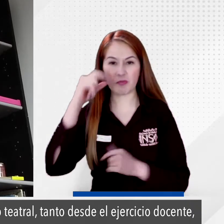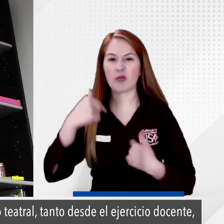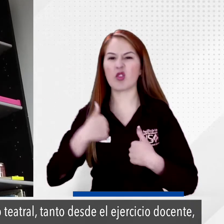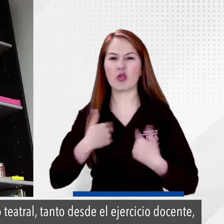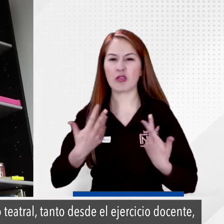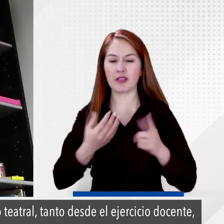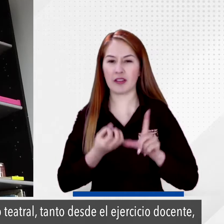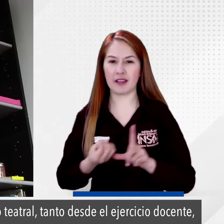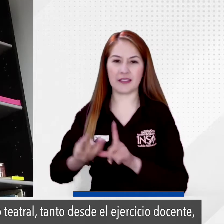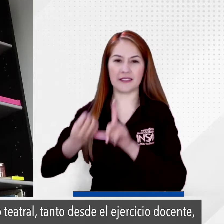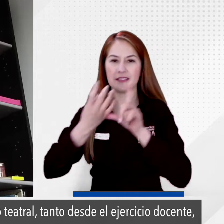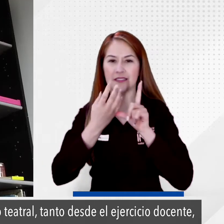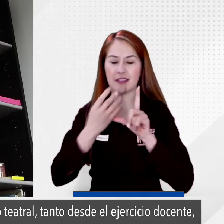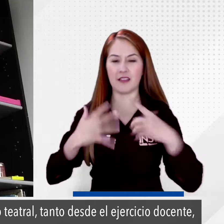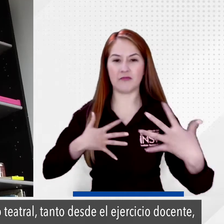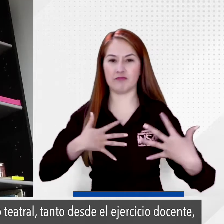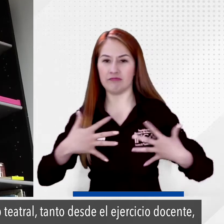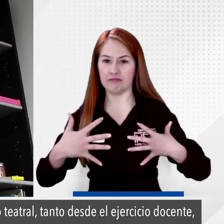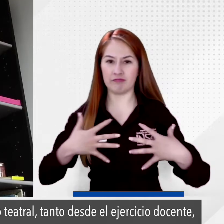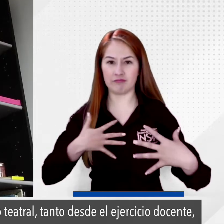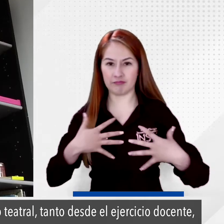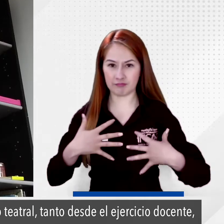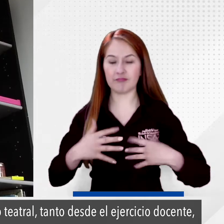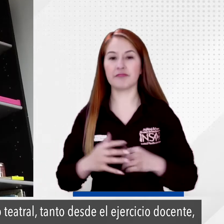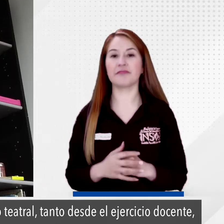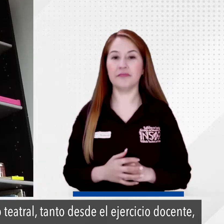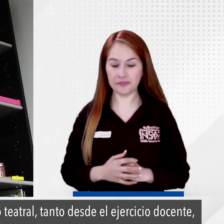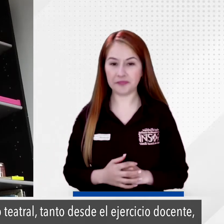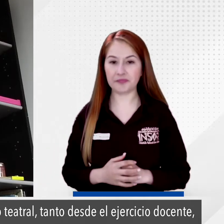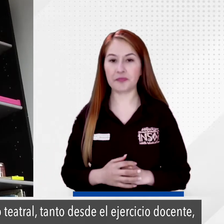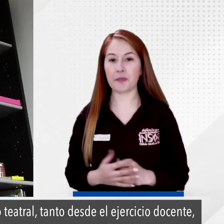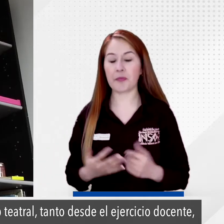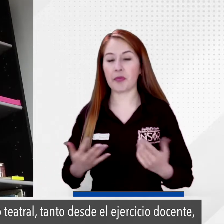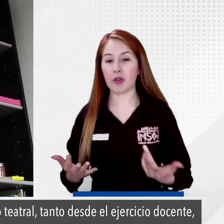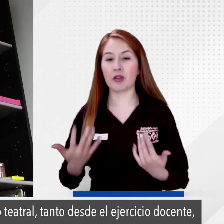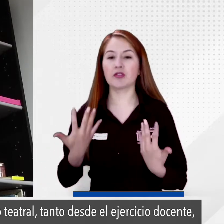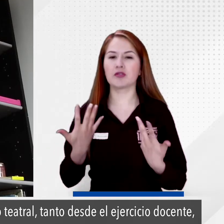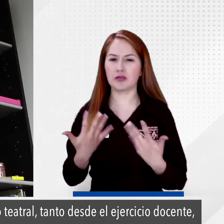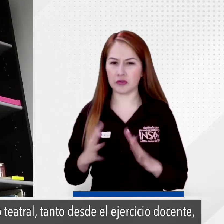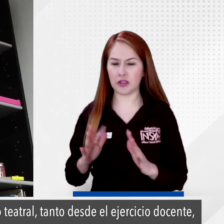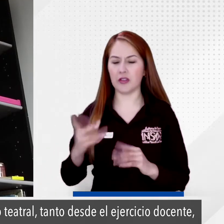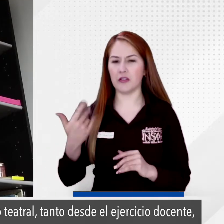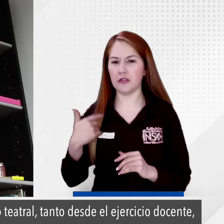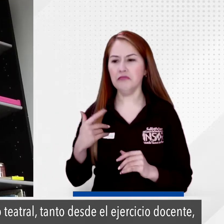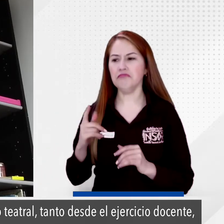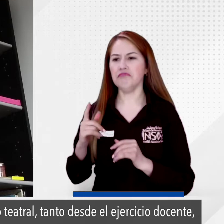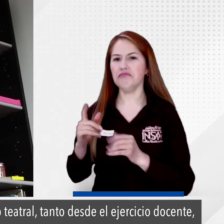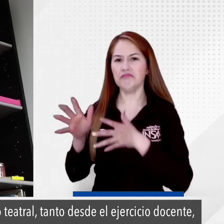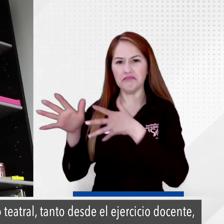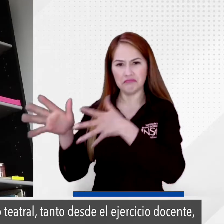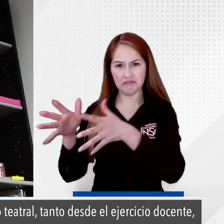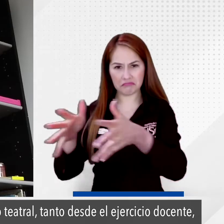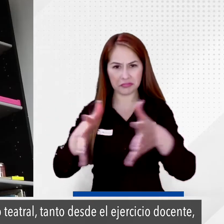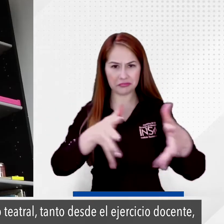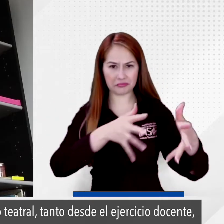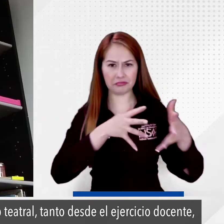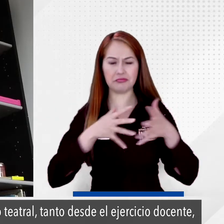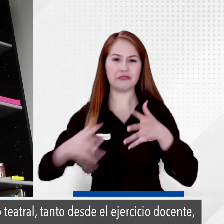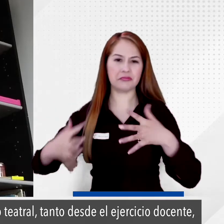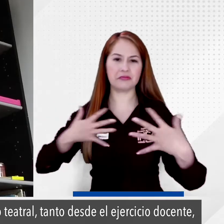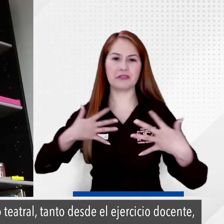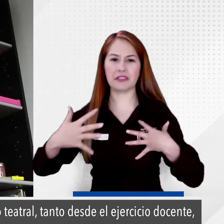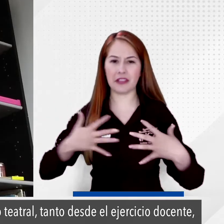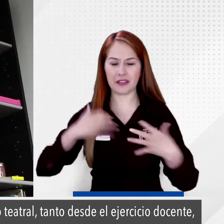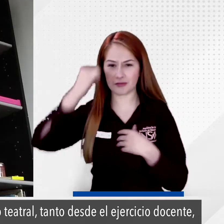teatro y pues he tenido la oportunidad de desarrollar el trabajo teatral tanto desde el